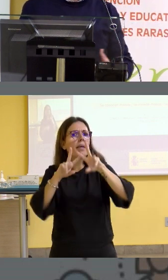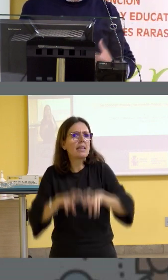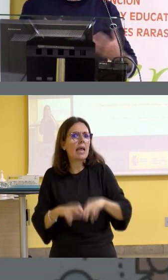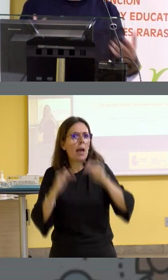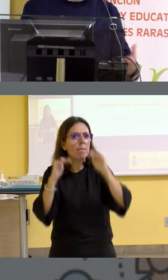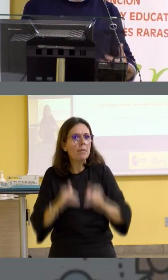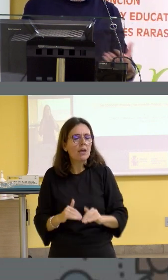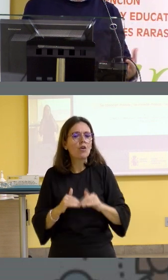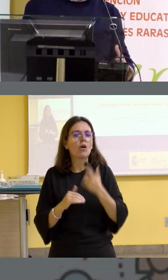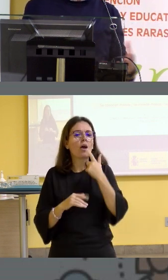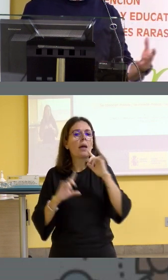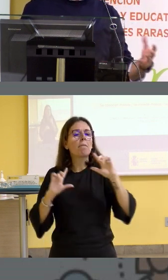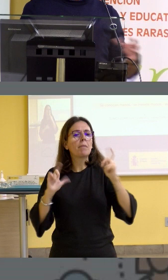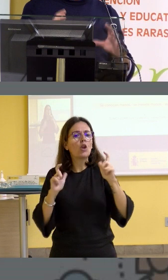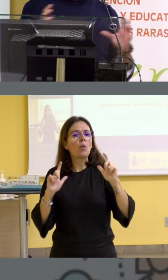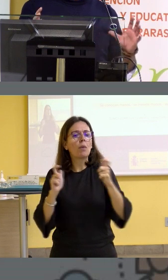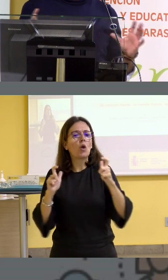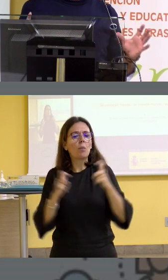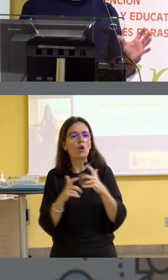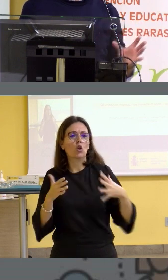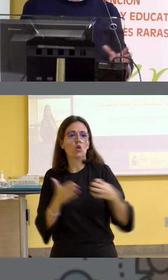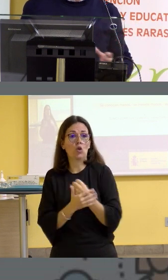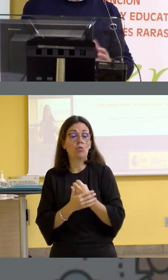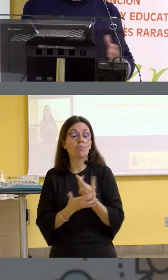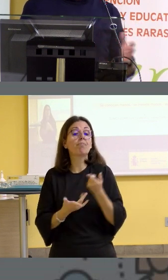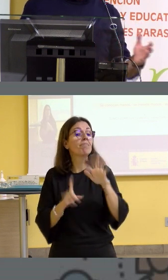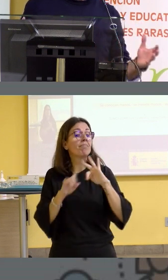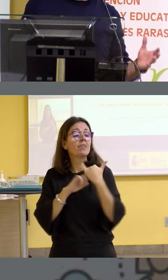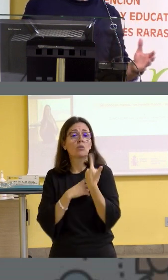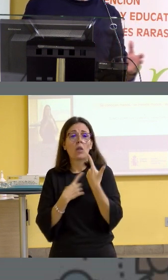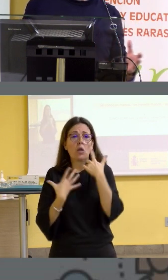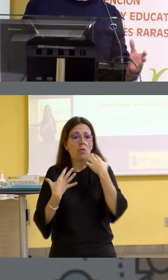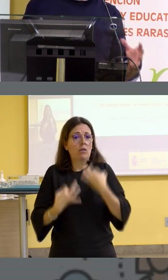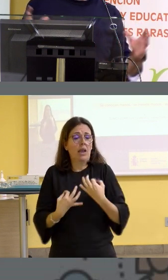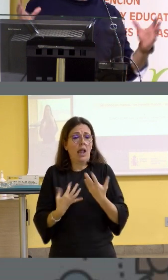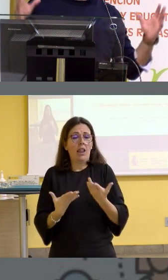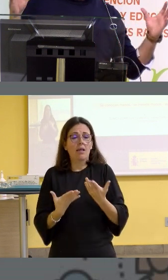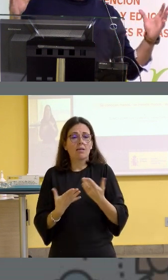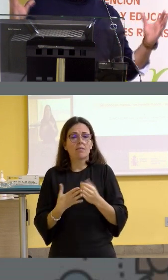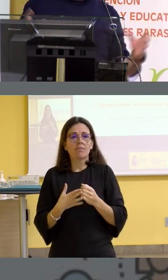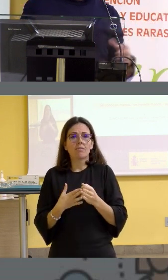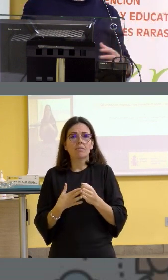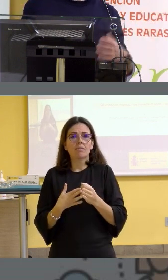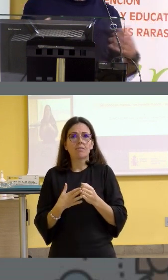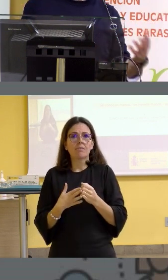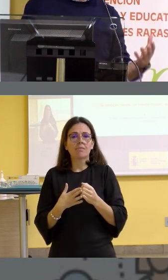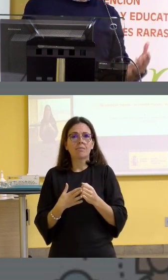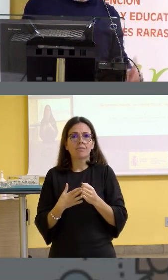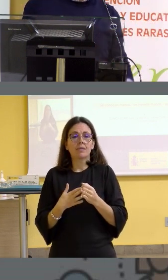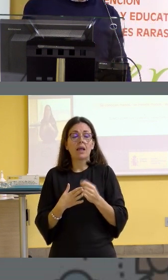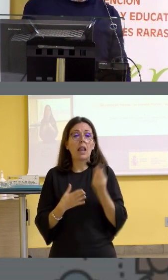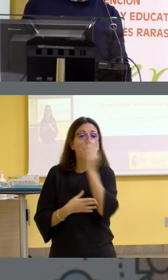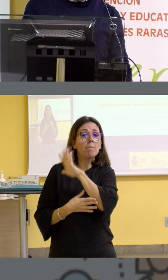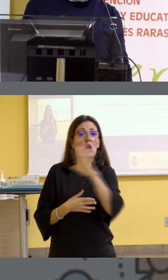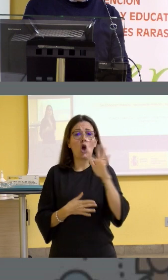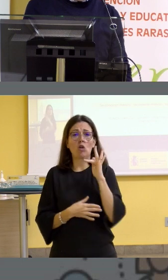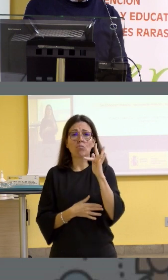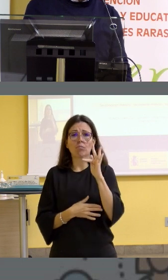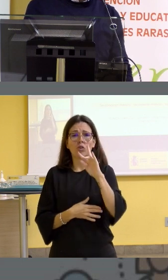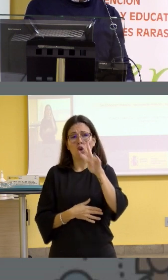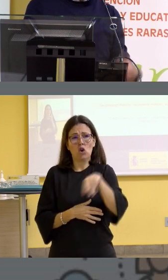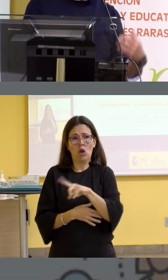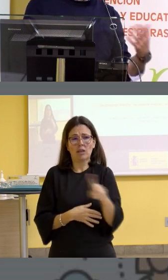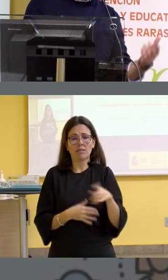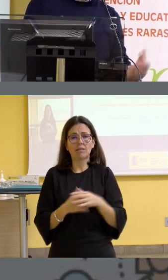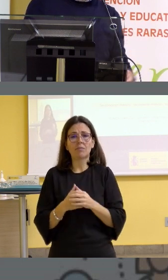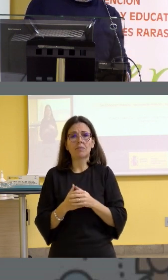que hay menos, que hay menos, que hay menos. El escenario de entrada no es el más optimista que uno se podría